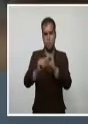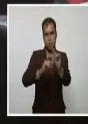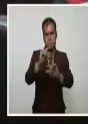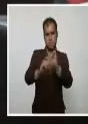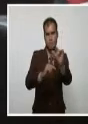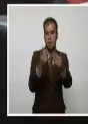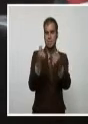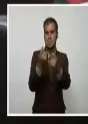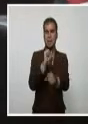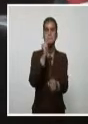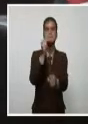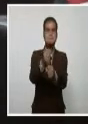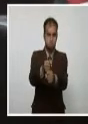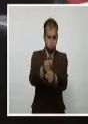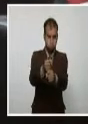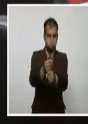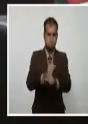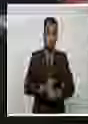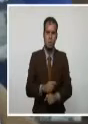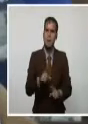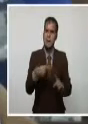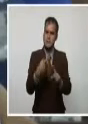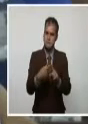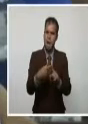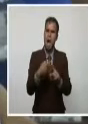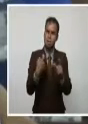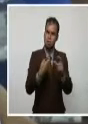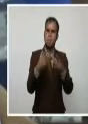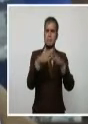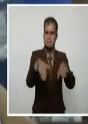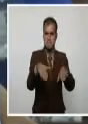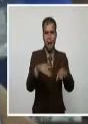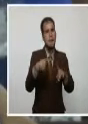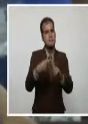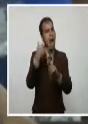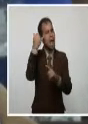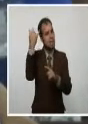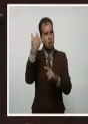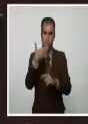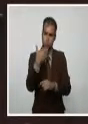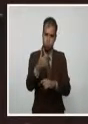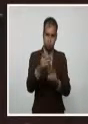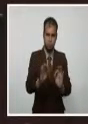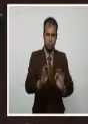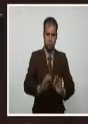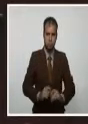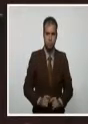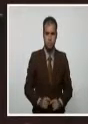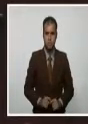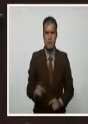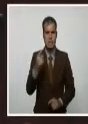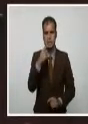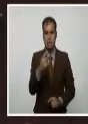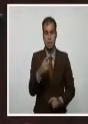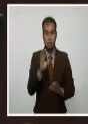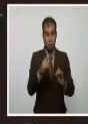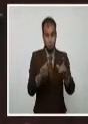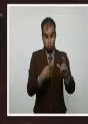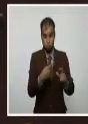estrategia económico y social, la lucha por la paz y la firmeza ideológica. Nuestra lucha es por lo que plantea la visión de la